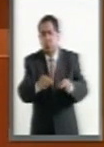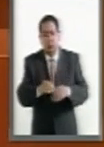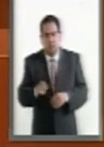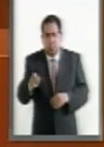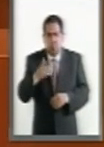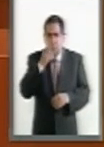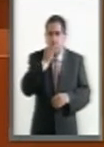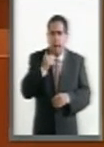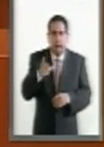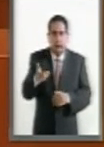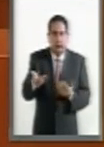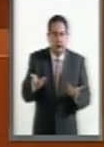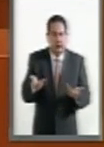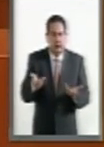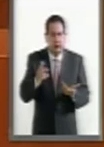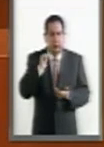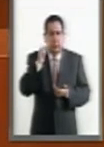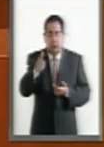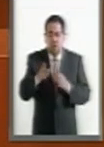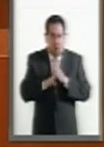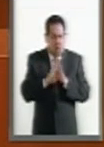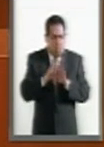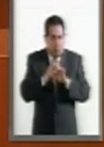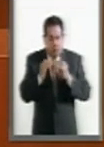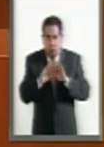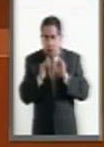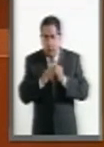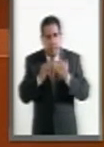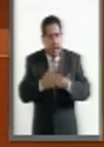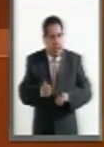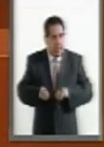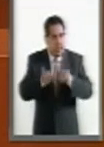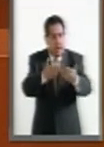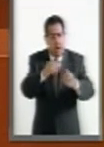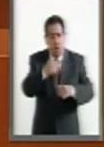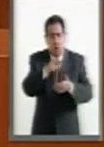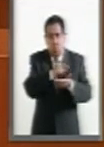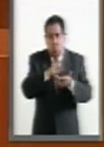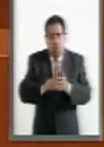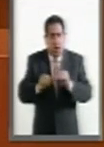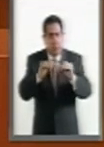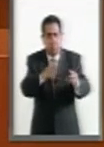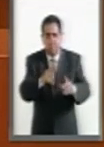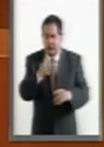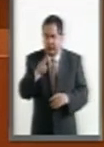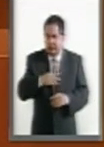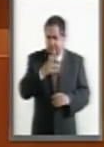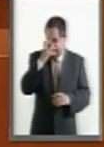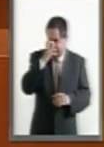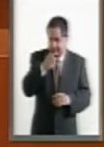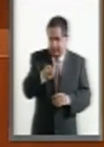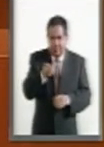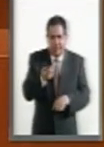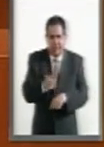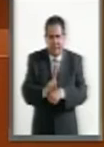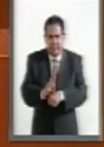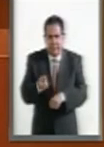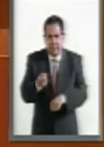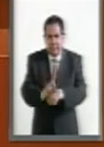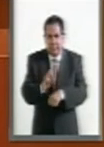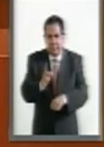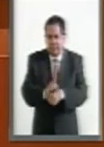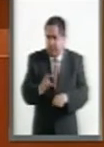seguramente pues los medios de cómo hacerlo, y es triste saber que todos los días se